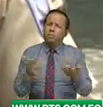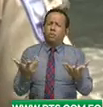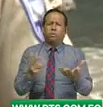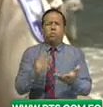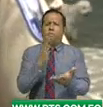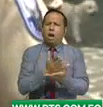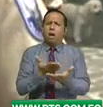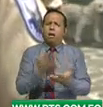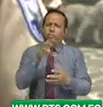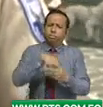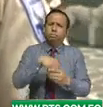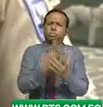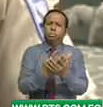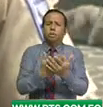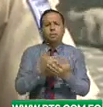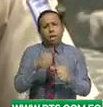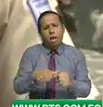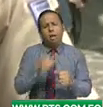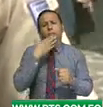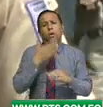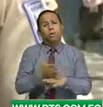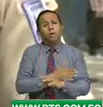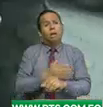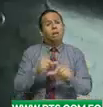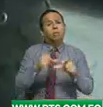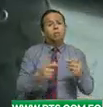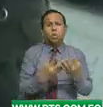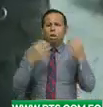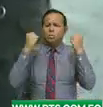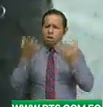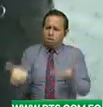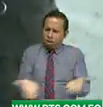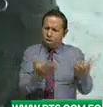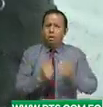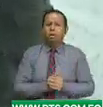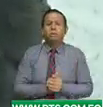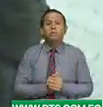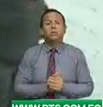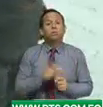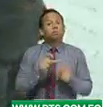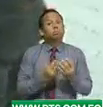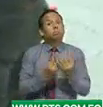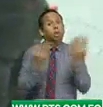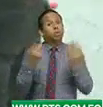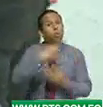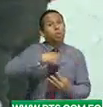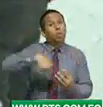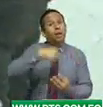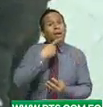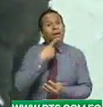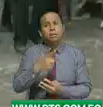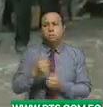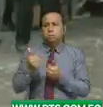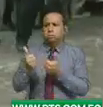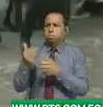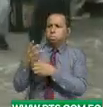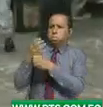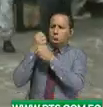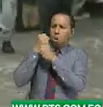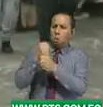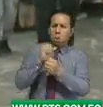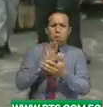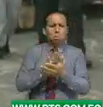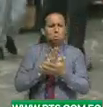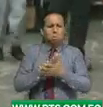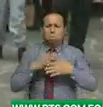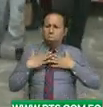inseguridad que con justo derecho la ciudadanía reclama. La ciudadanía resaltó estos operativos que brindan mayor seguridad para quienes se quedaron en Quito